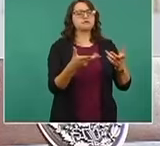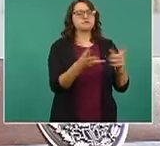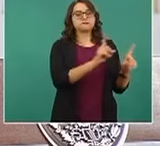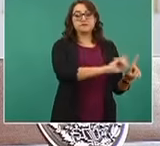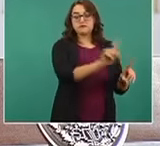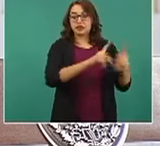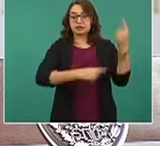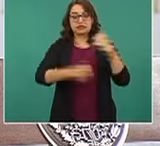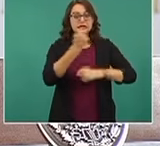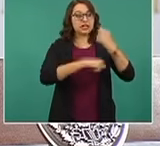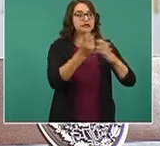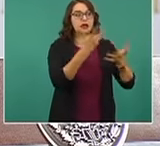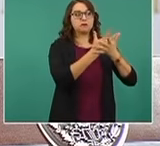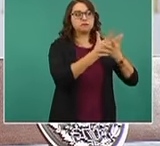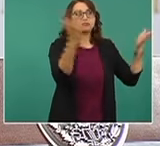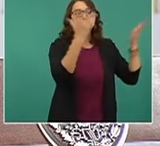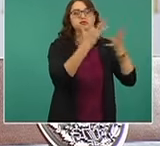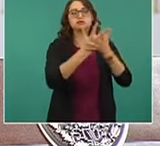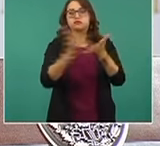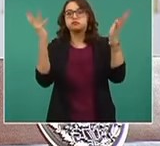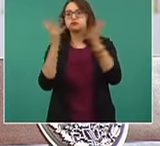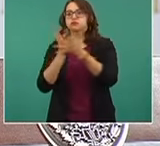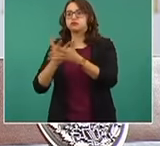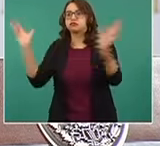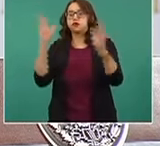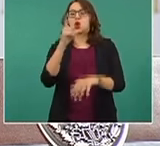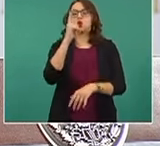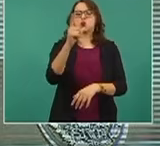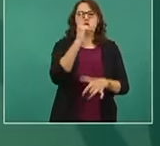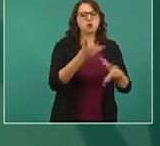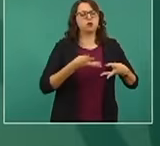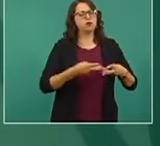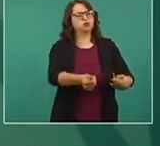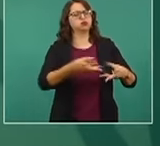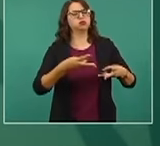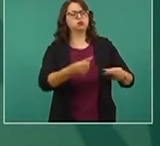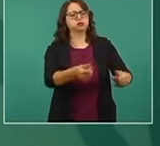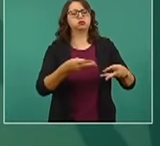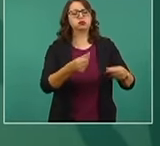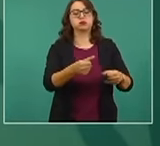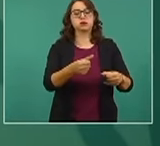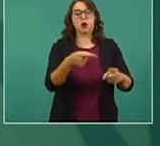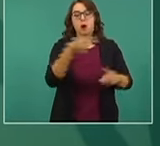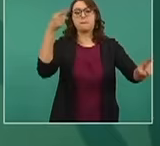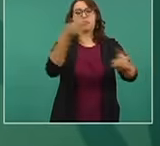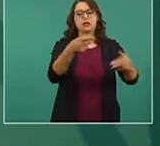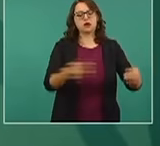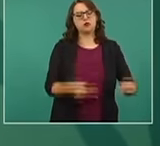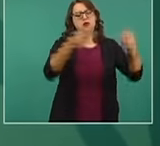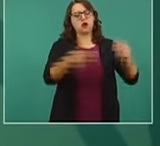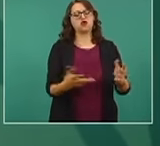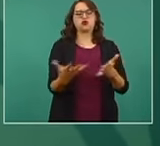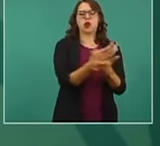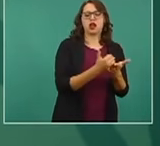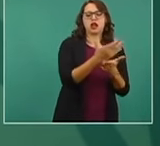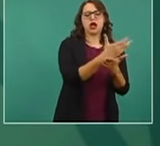utilizan la luz con propósitos mercantiles, comerciales, económicos, financieros, y el que tiene